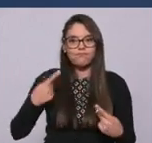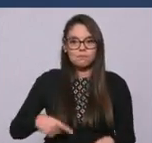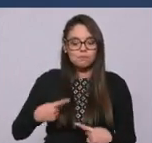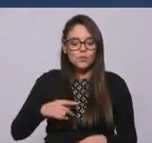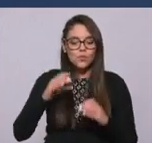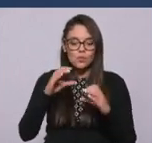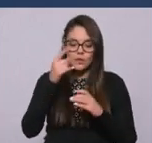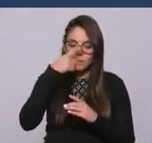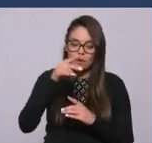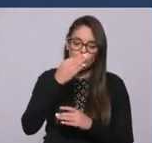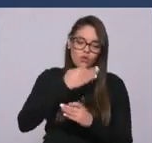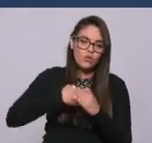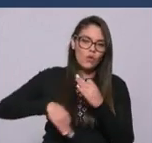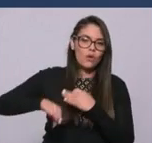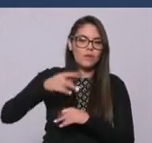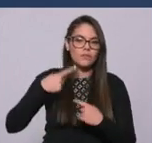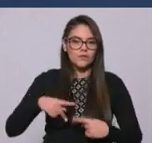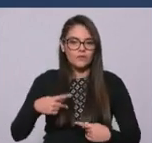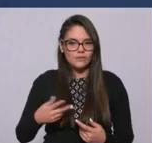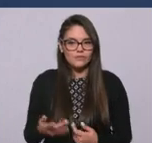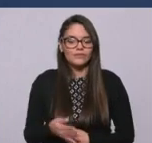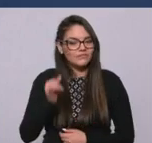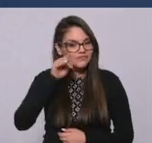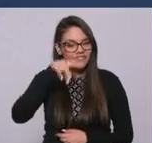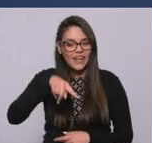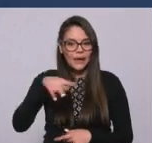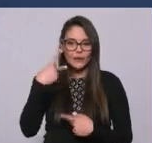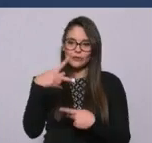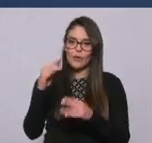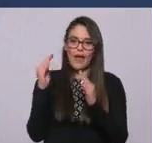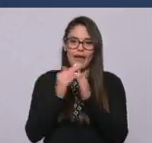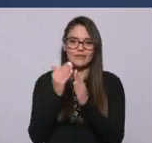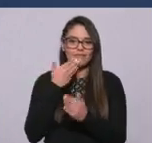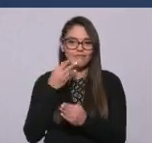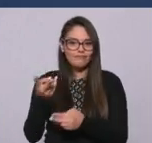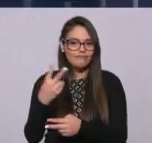todos. Cuente con ello, Capital 21 es su casa. Muchísimas gracias. Estamos para servir. Un gusto, maestro.